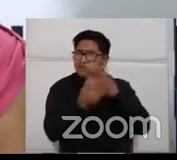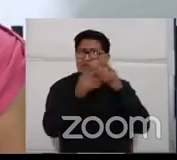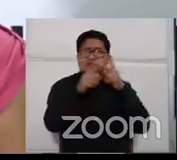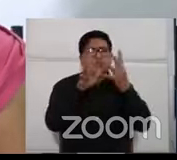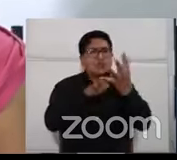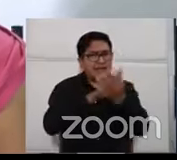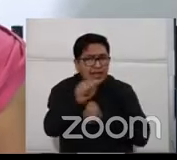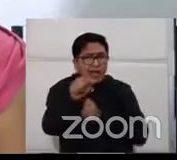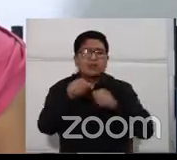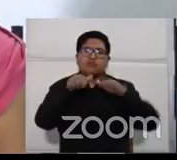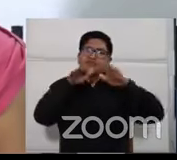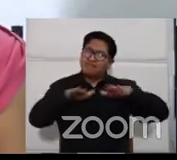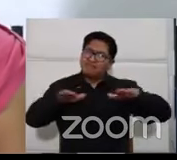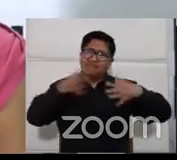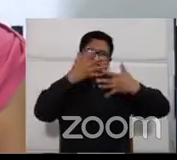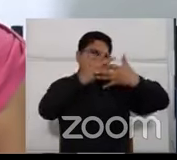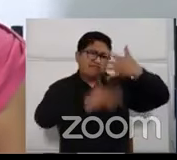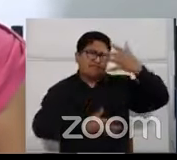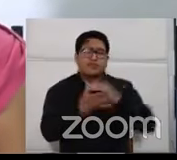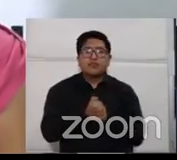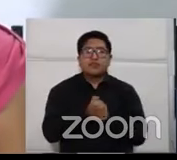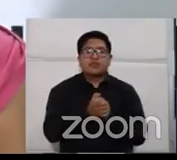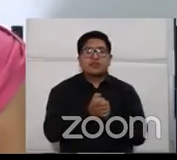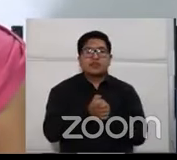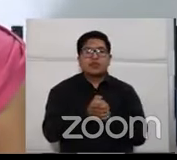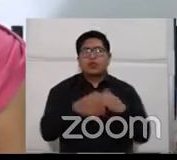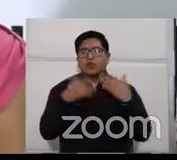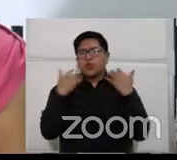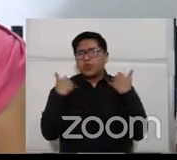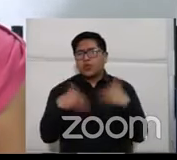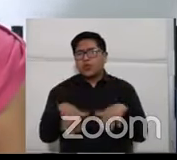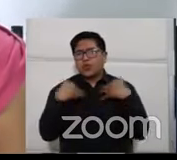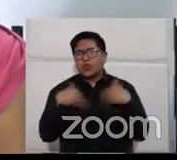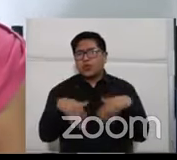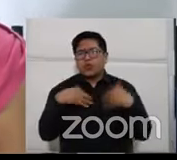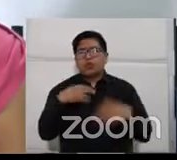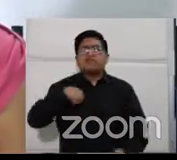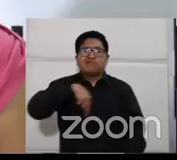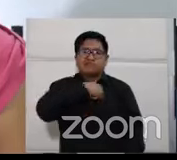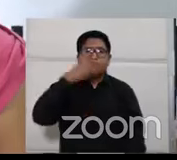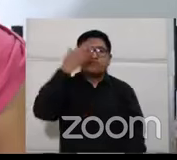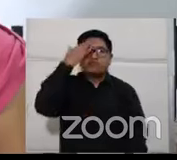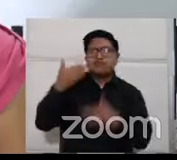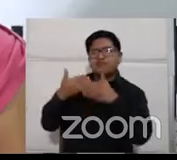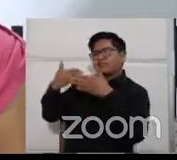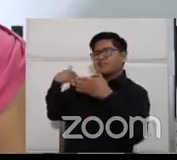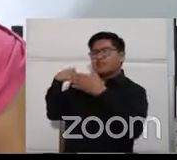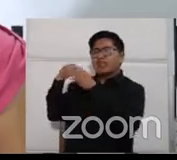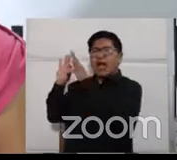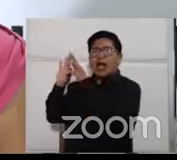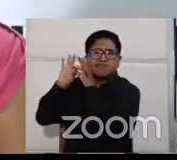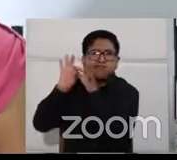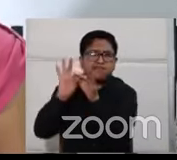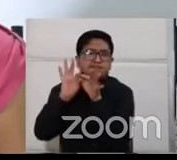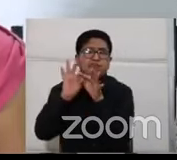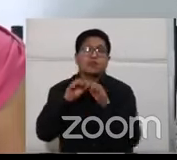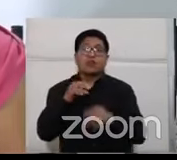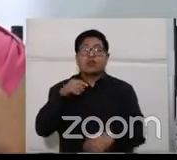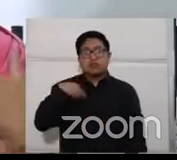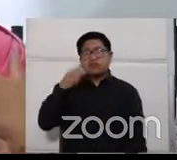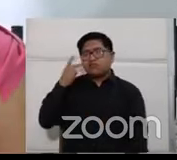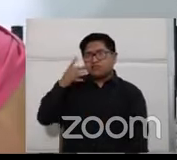desventaja social es un legado que se debe continuar si bien se trata de una población que va